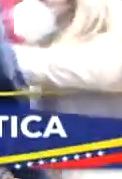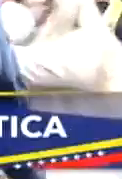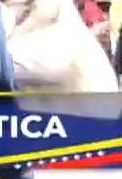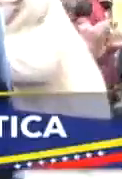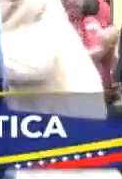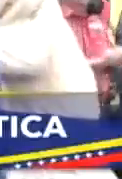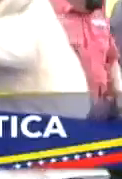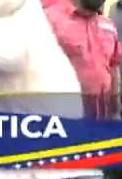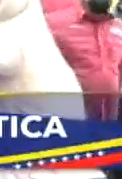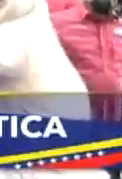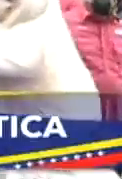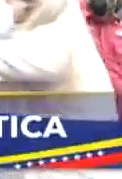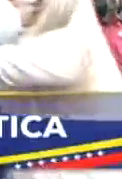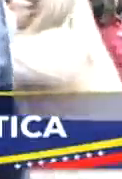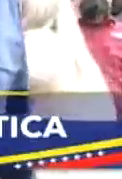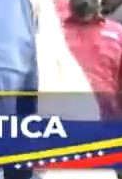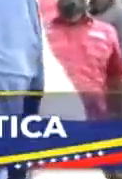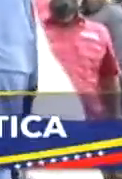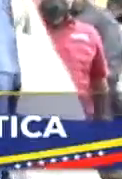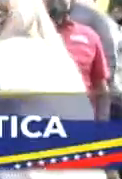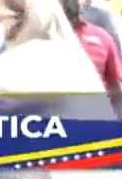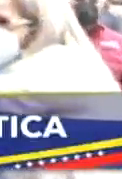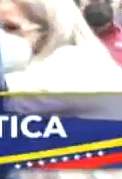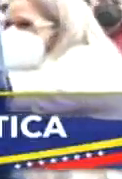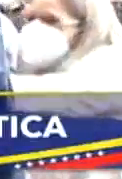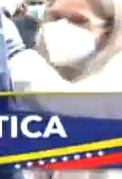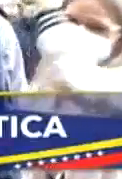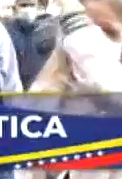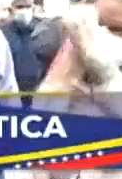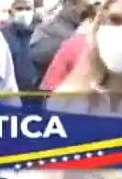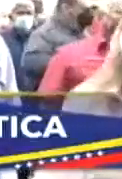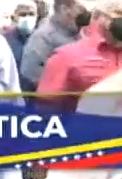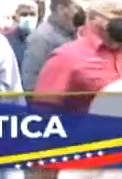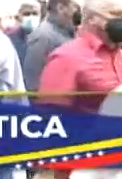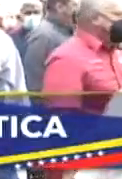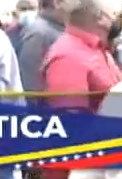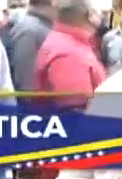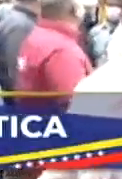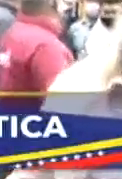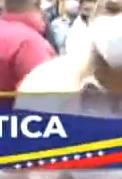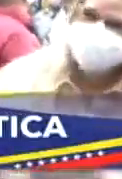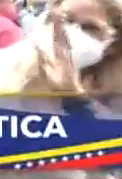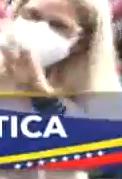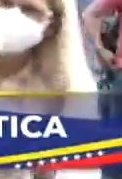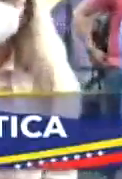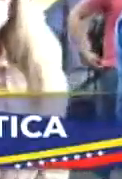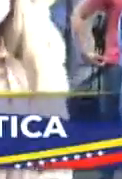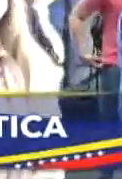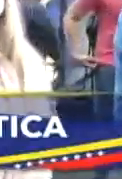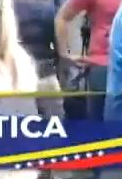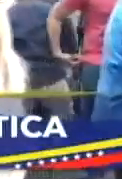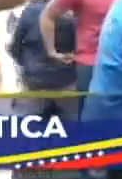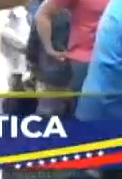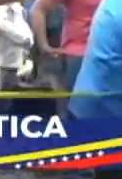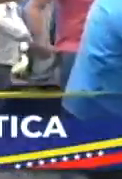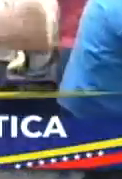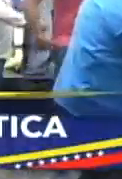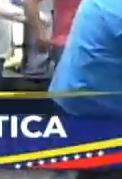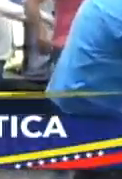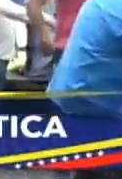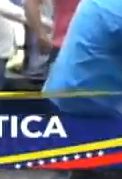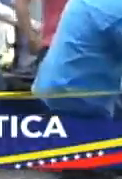apreciamos la llegada del presidente de la juventud, del conductor de victorias, Nicolás Maduro Moros, acompañado de la